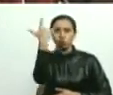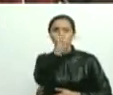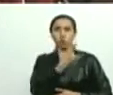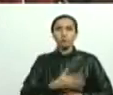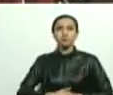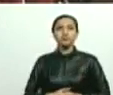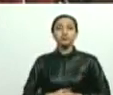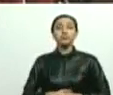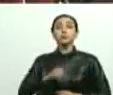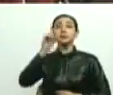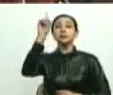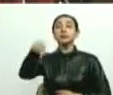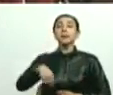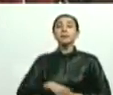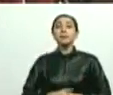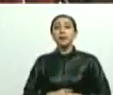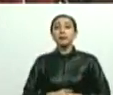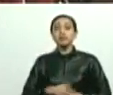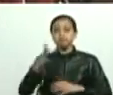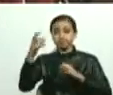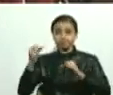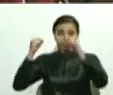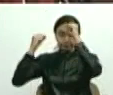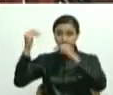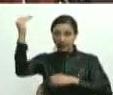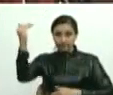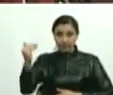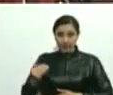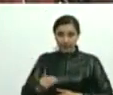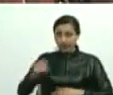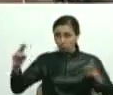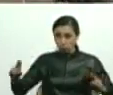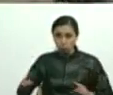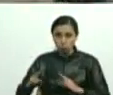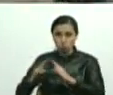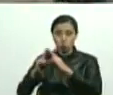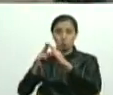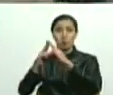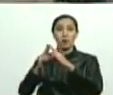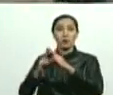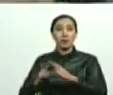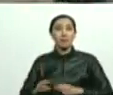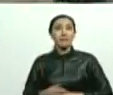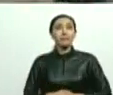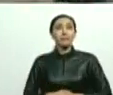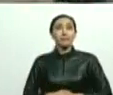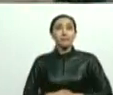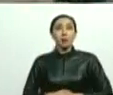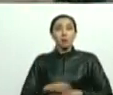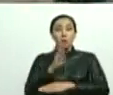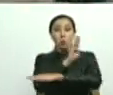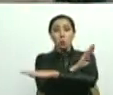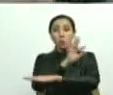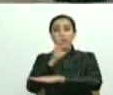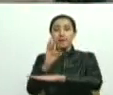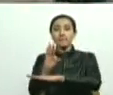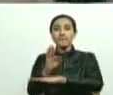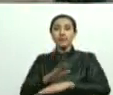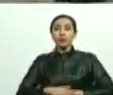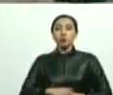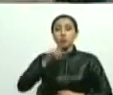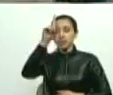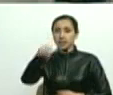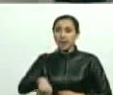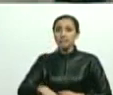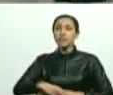Después recibí la embajadora Aminata de Burkina Faso y recibí a